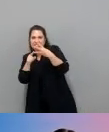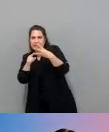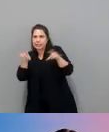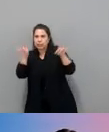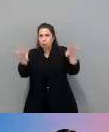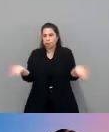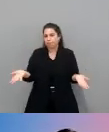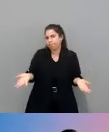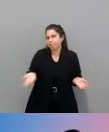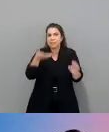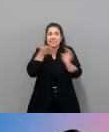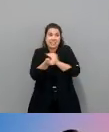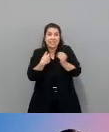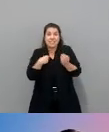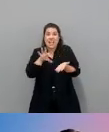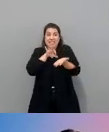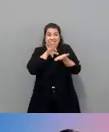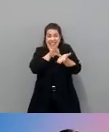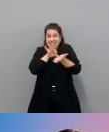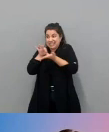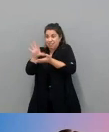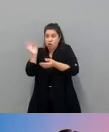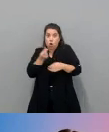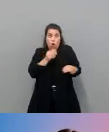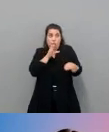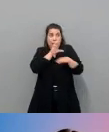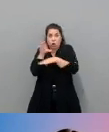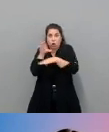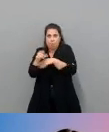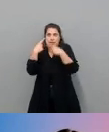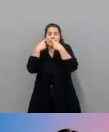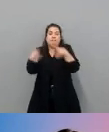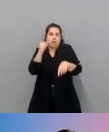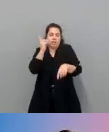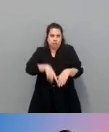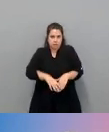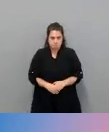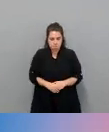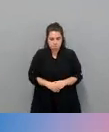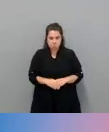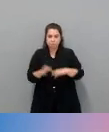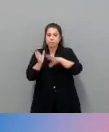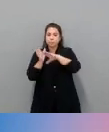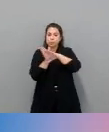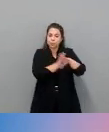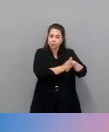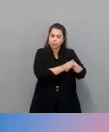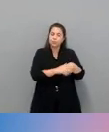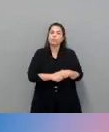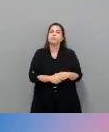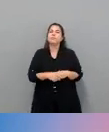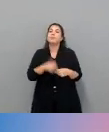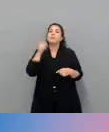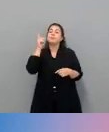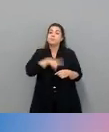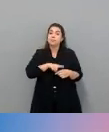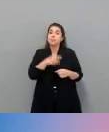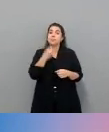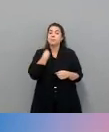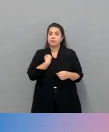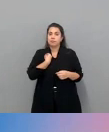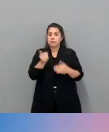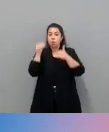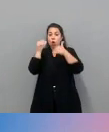prestaciones económicas no pueden ser iguales. Y luego, una vez que nosotros en nuestro